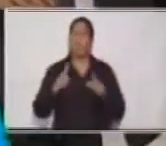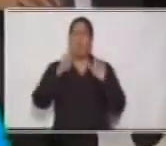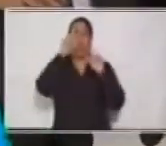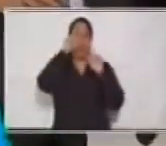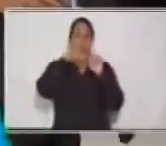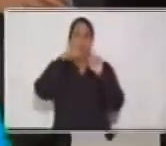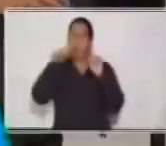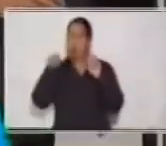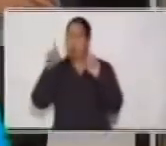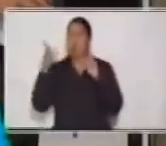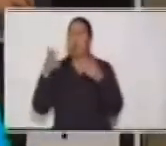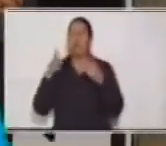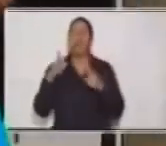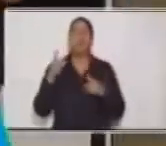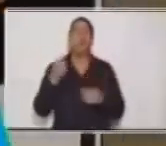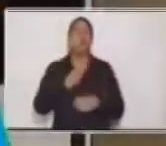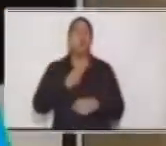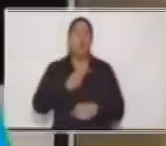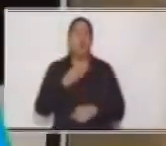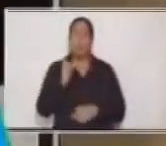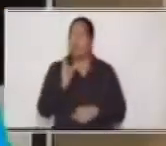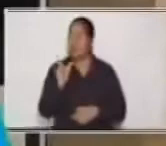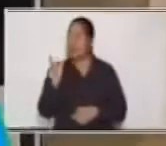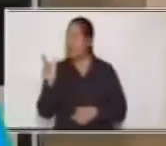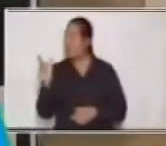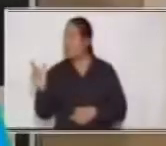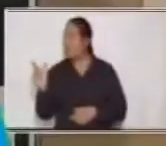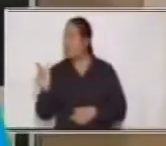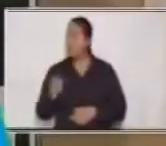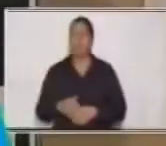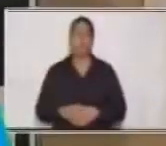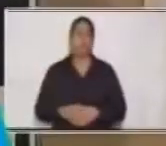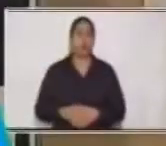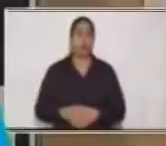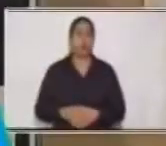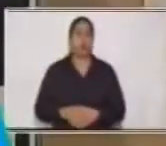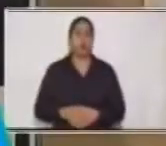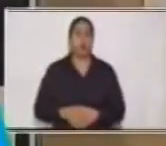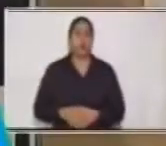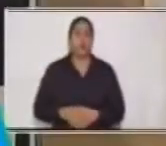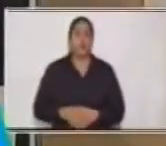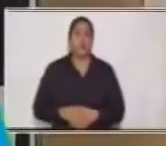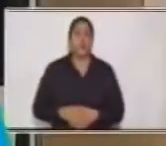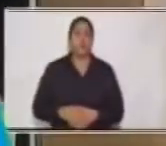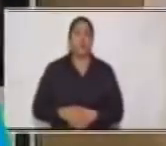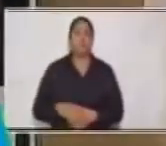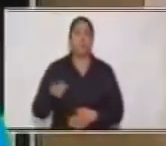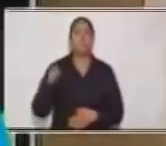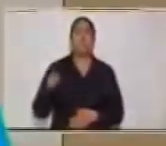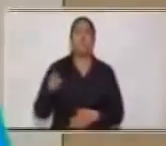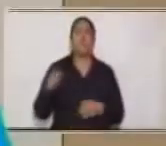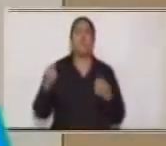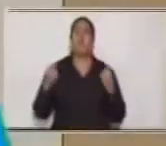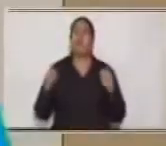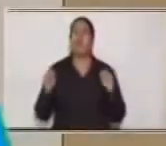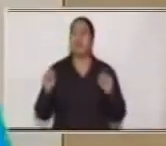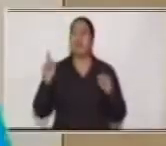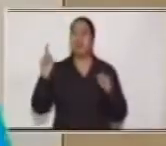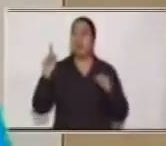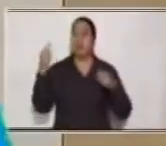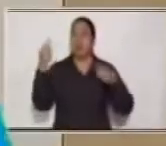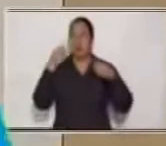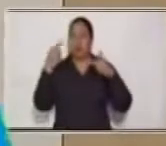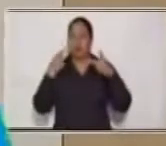de construcción de ecuación. Y nos dice construir la ecuación general de la hipérbola que satisfaga estas